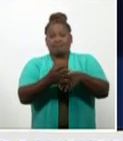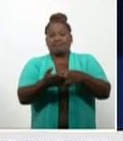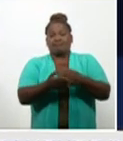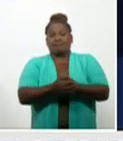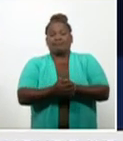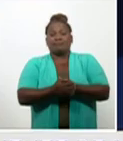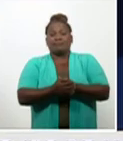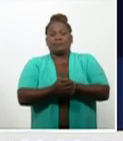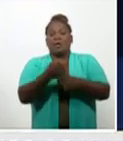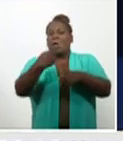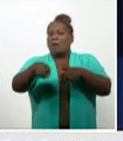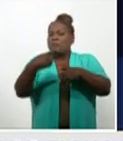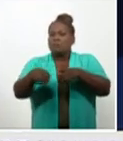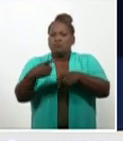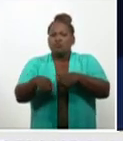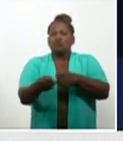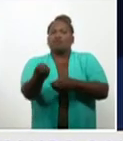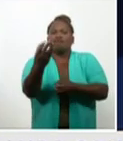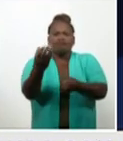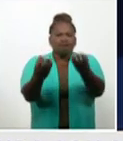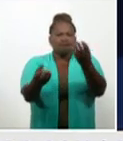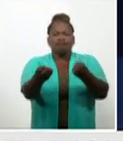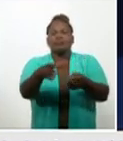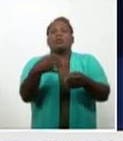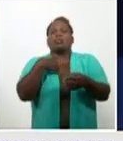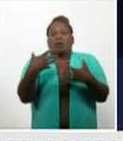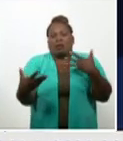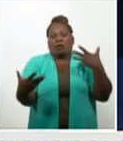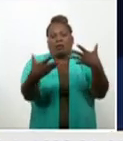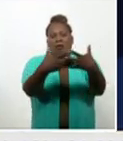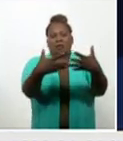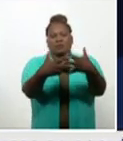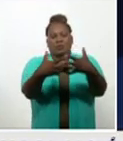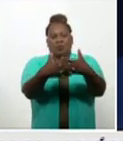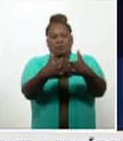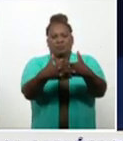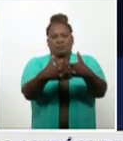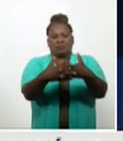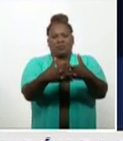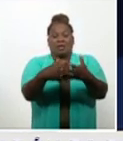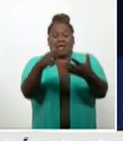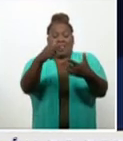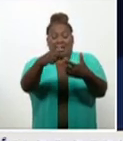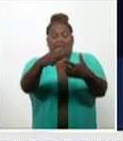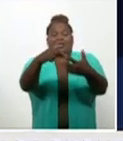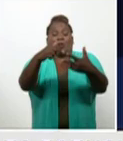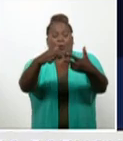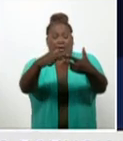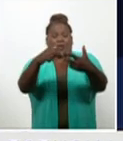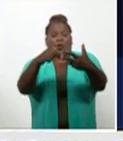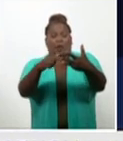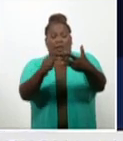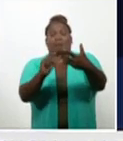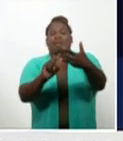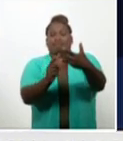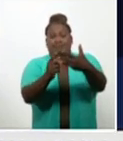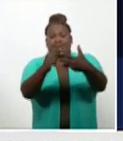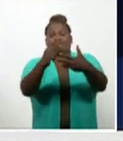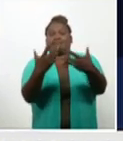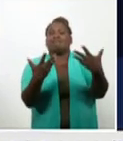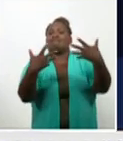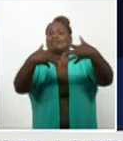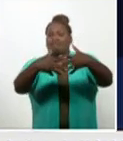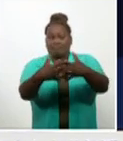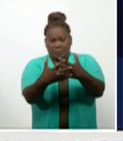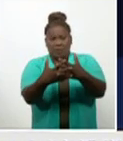y muchos de estos eventos pues tienen relación unos con otros, o sea, han sido consecuencias o han estado relacionados epidemiológicamente